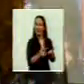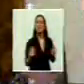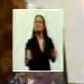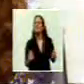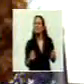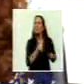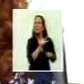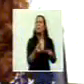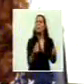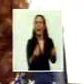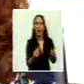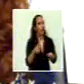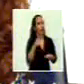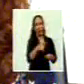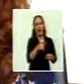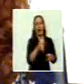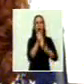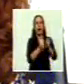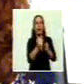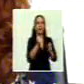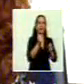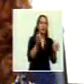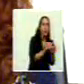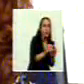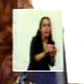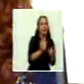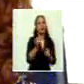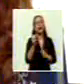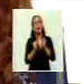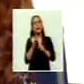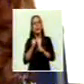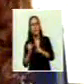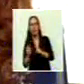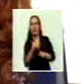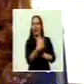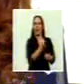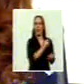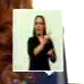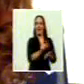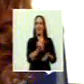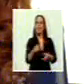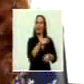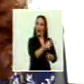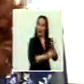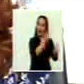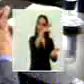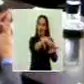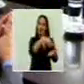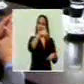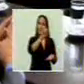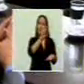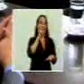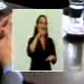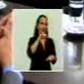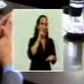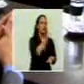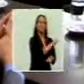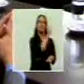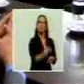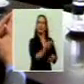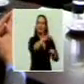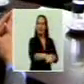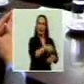para emprendimientos productivos, para pequeñas y medianas empresas. Esta empresa de la familia Mariani resultó favorecida y se